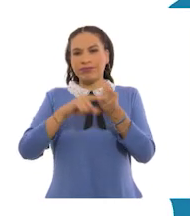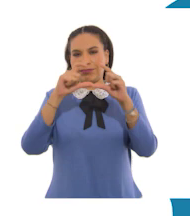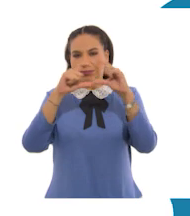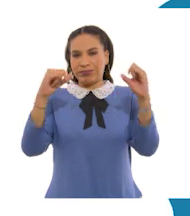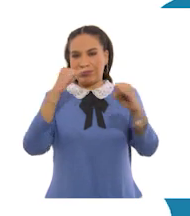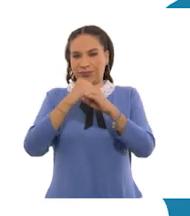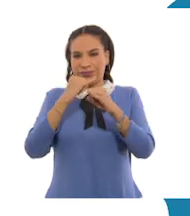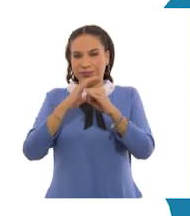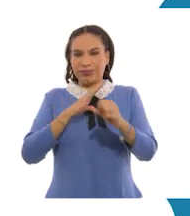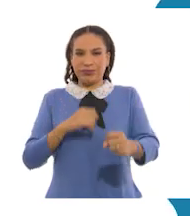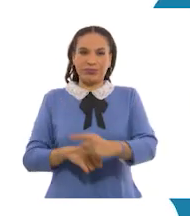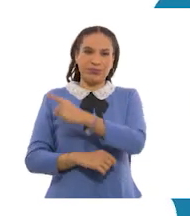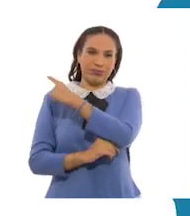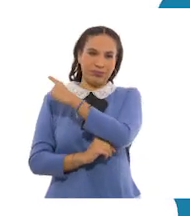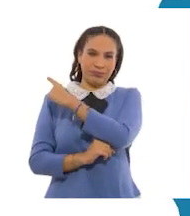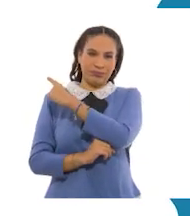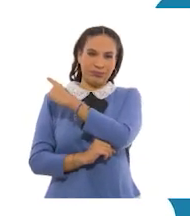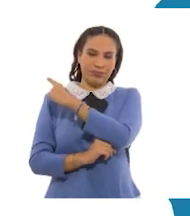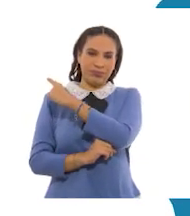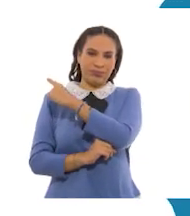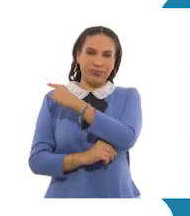página